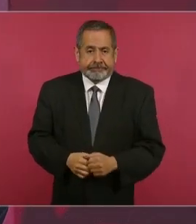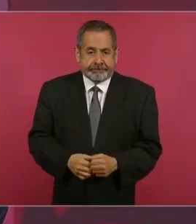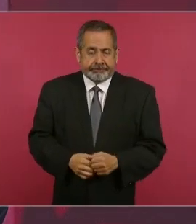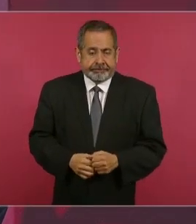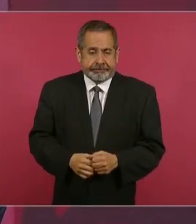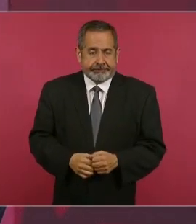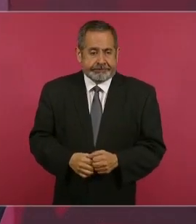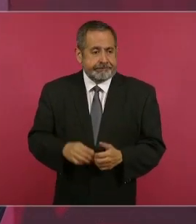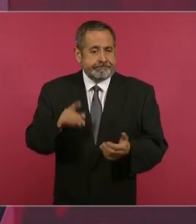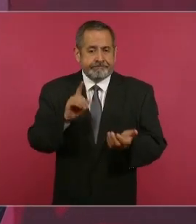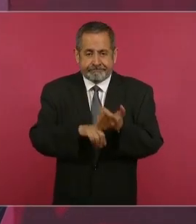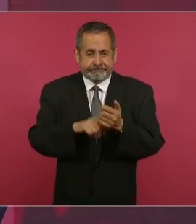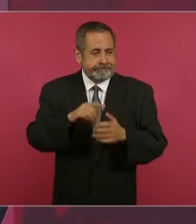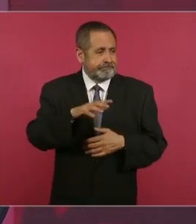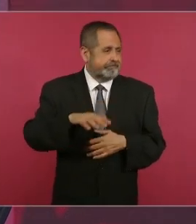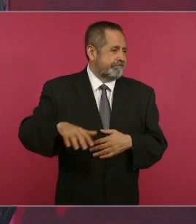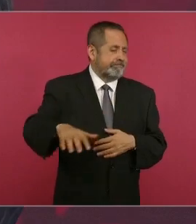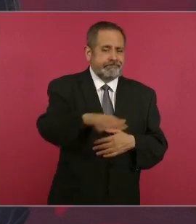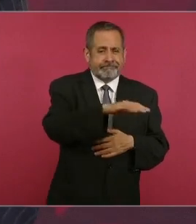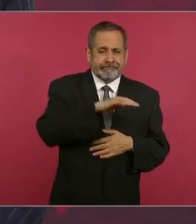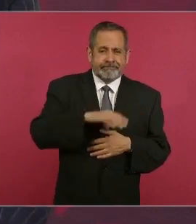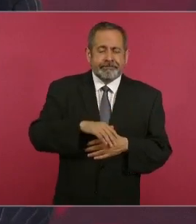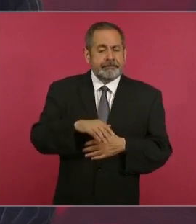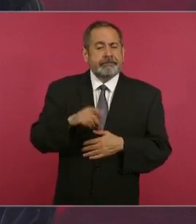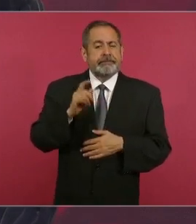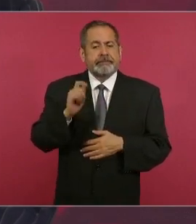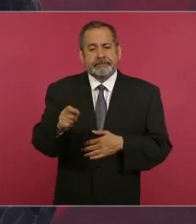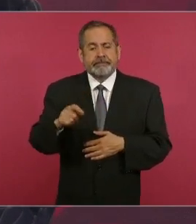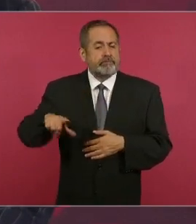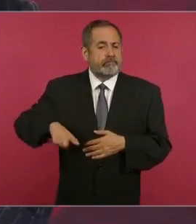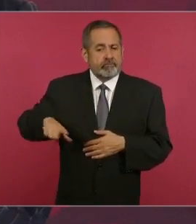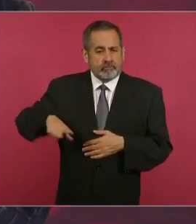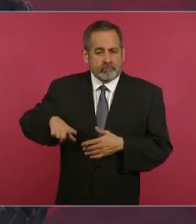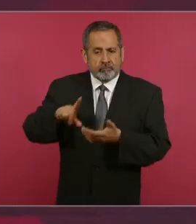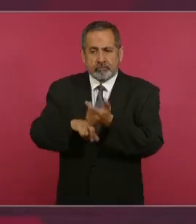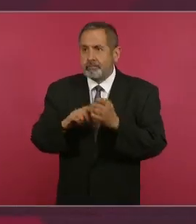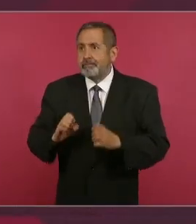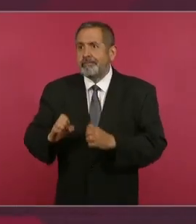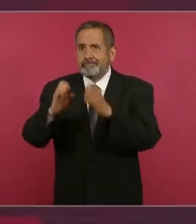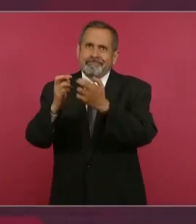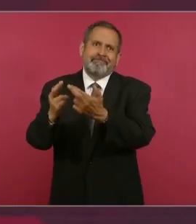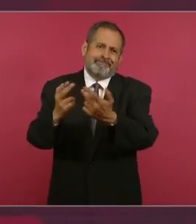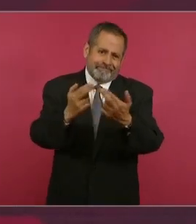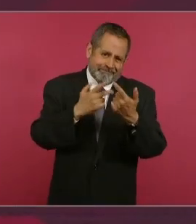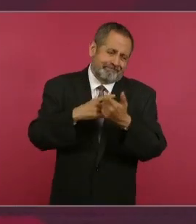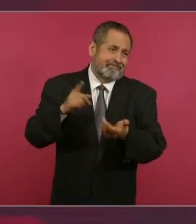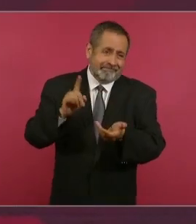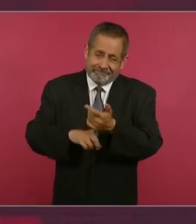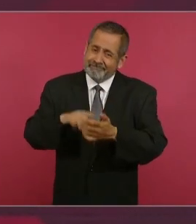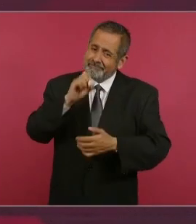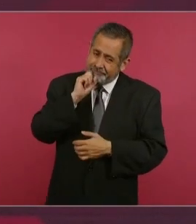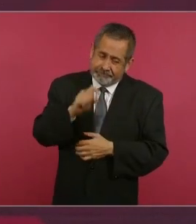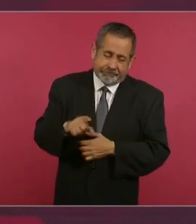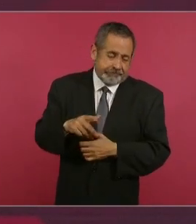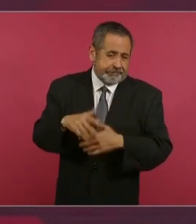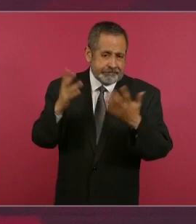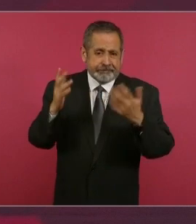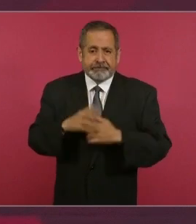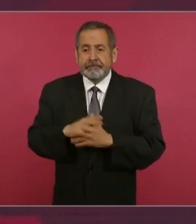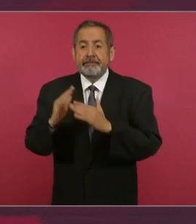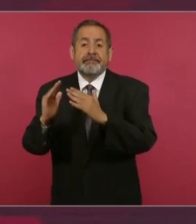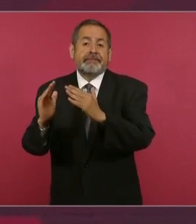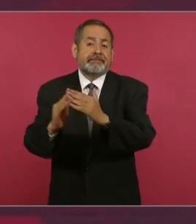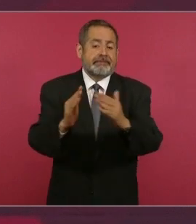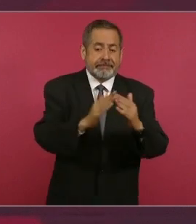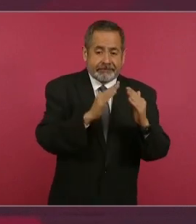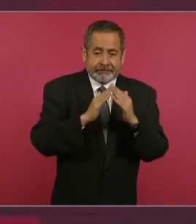a la infraestructura del sector público y los daños a las